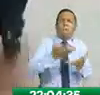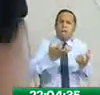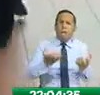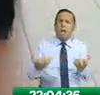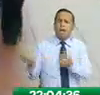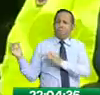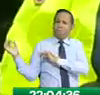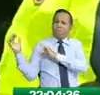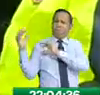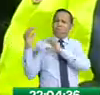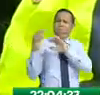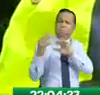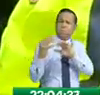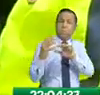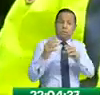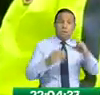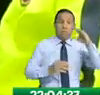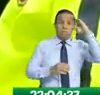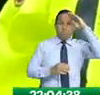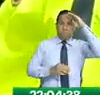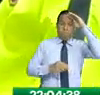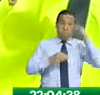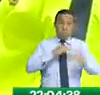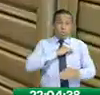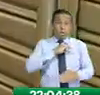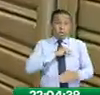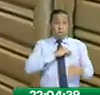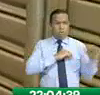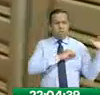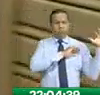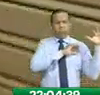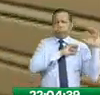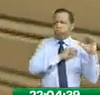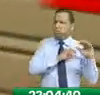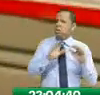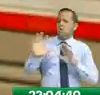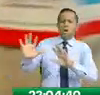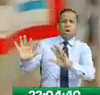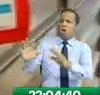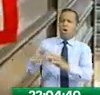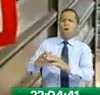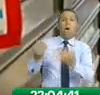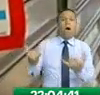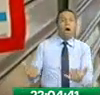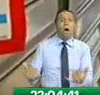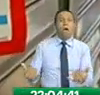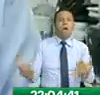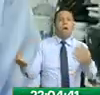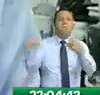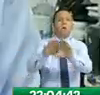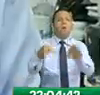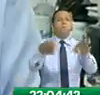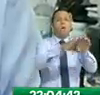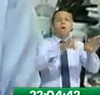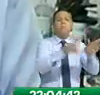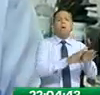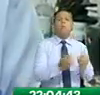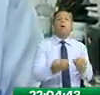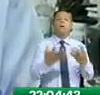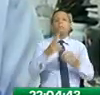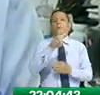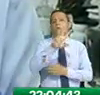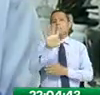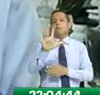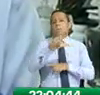metropolitanos y policías. En 48 horas, 25 locales clausurados. Allí se estableció un cronograma